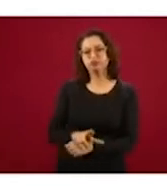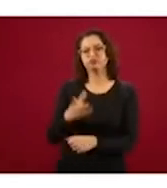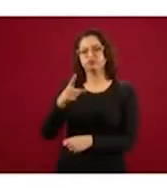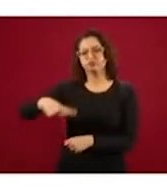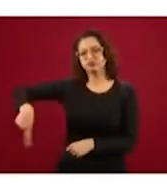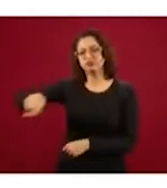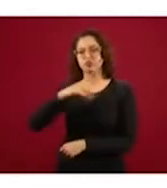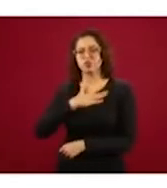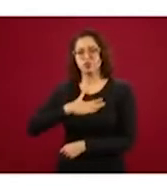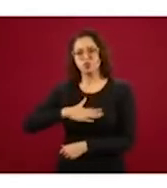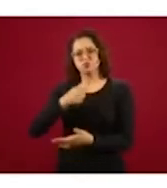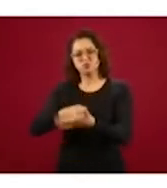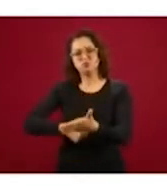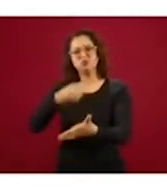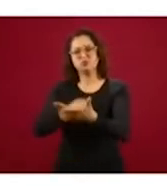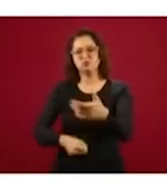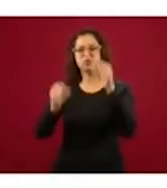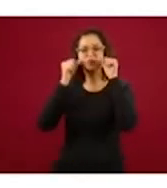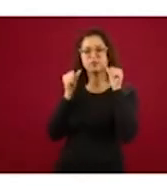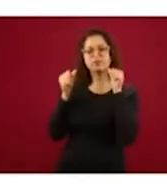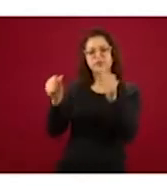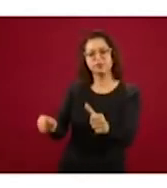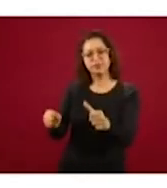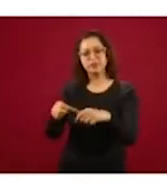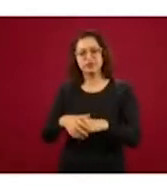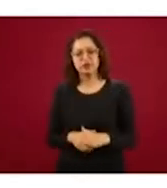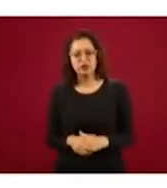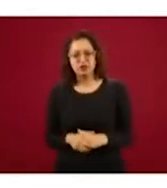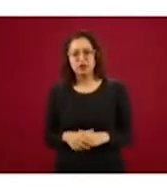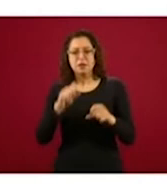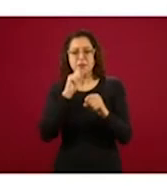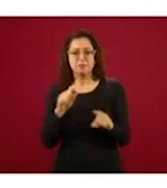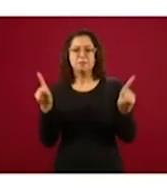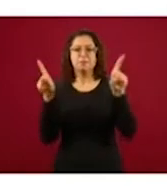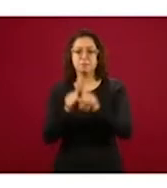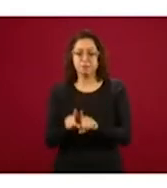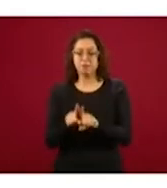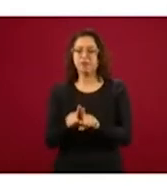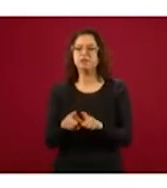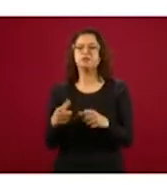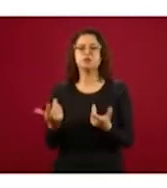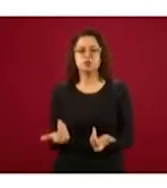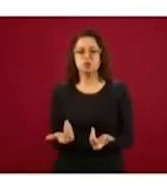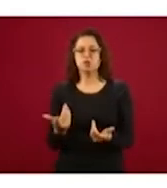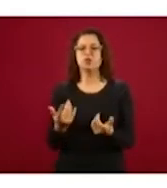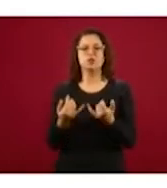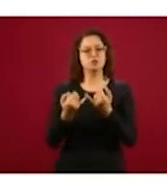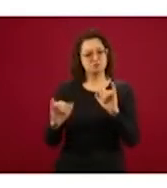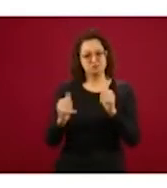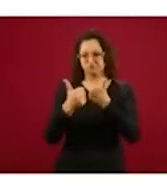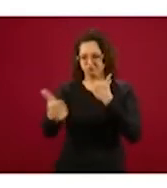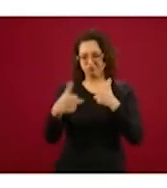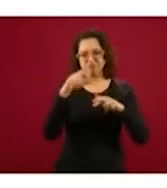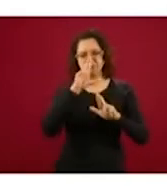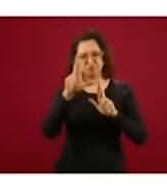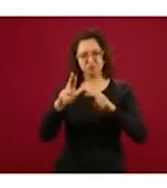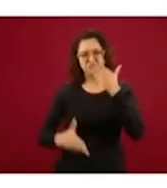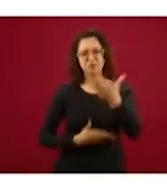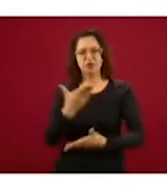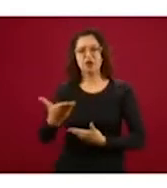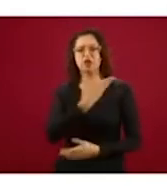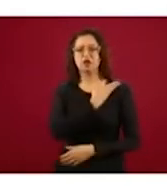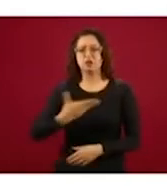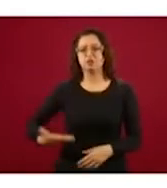demanda de justicia para la cual también invitaría participar bajo las mismas condiciones de independencia y respeto al presidente